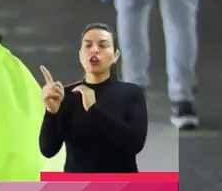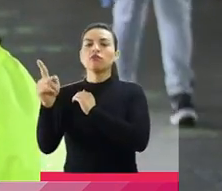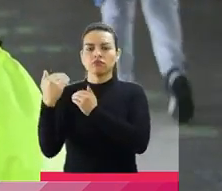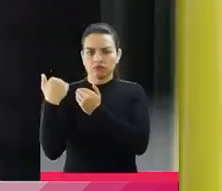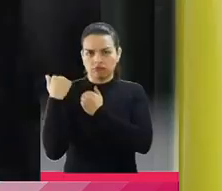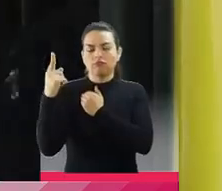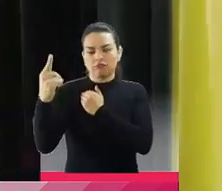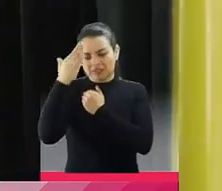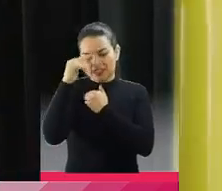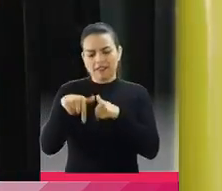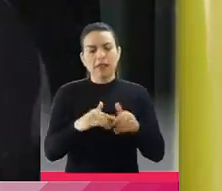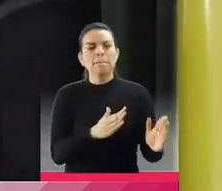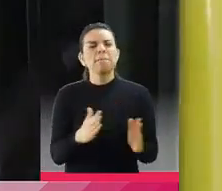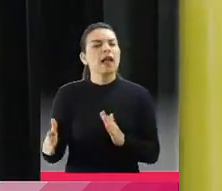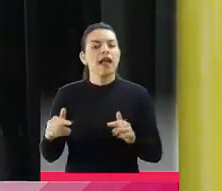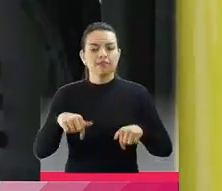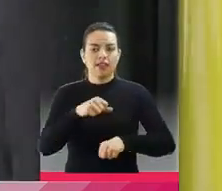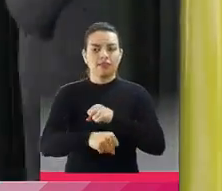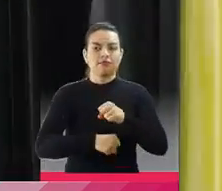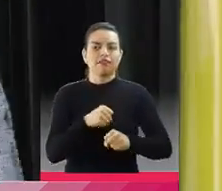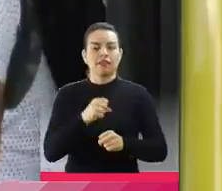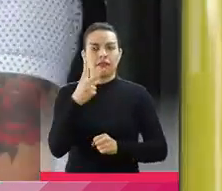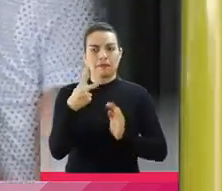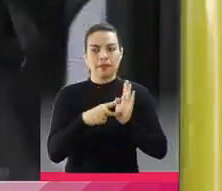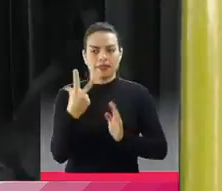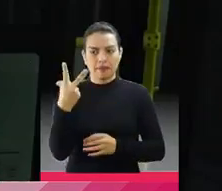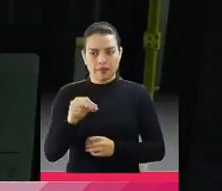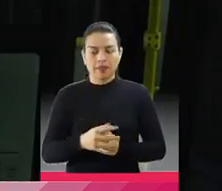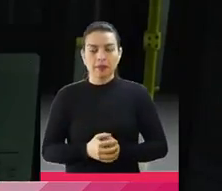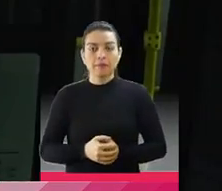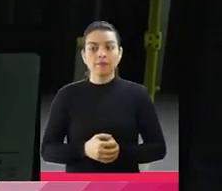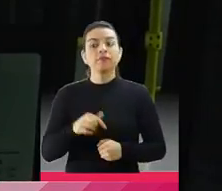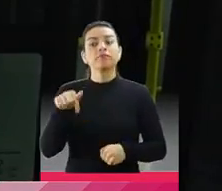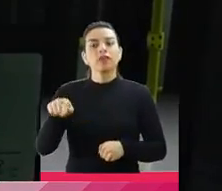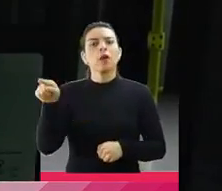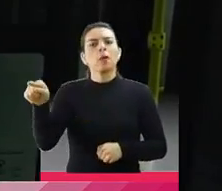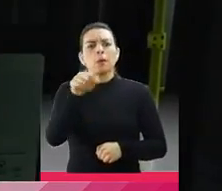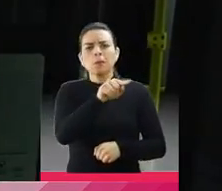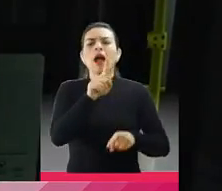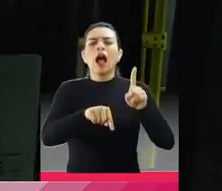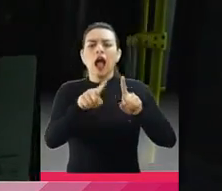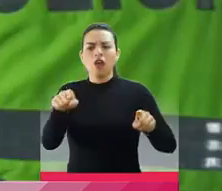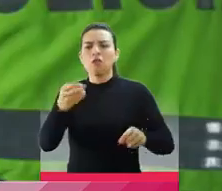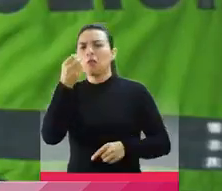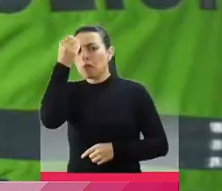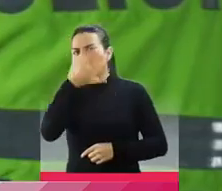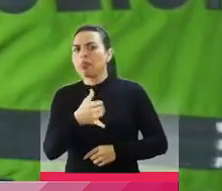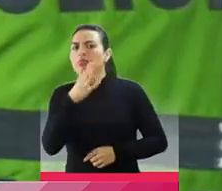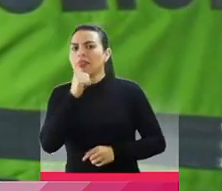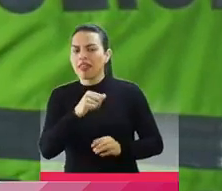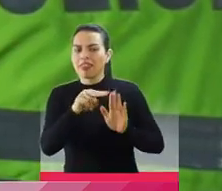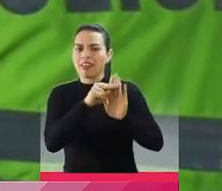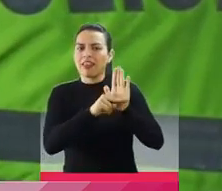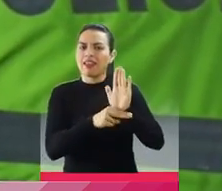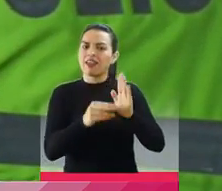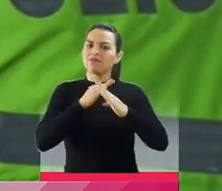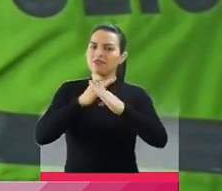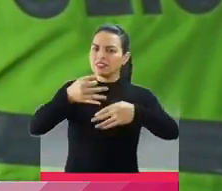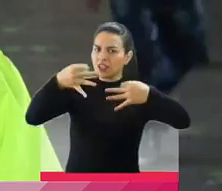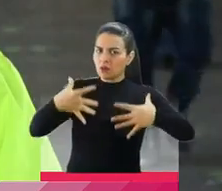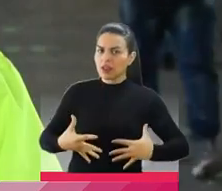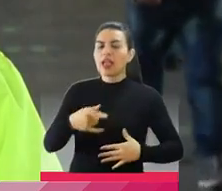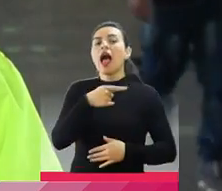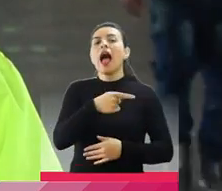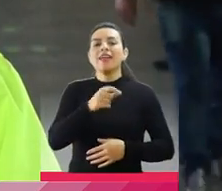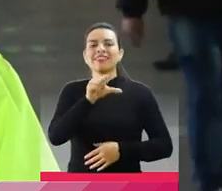Plan 2020. Por el incumplimiento de las medidas sanitarias dentro del sistema masivo, han sido impuestos 10.500 comparendos.